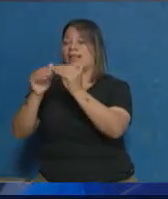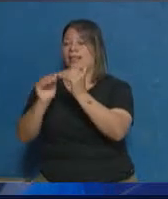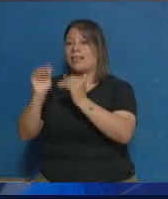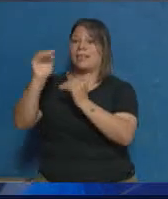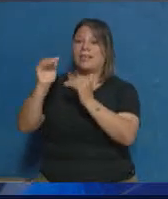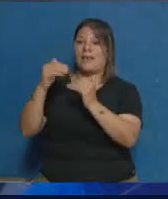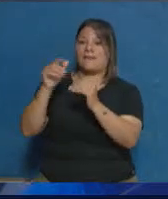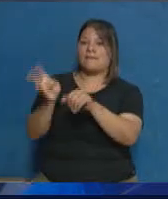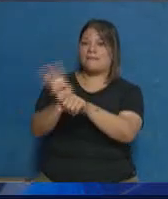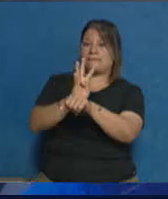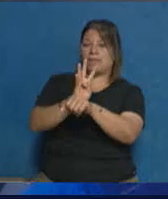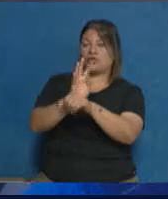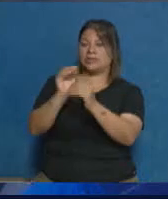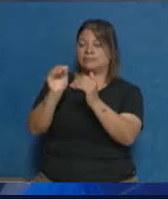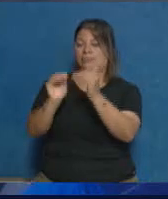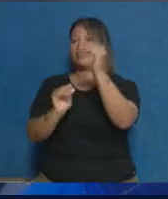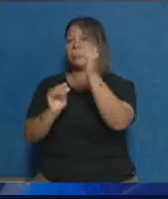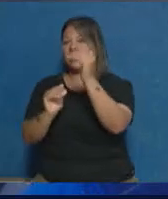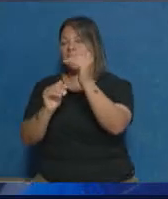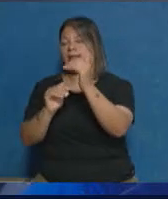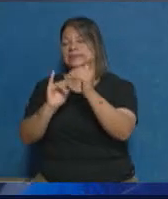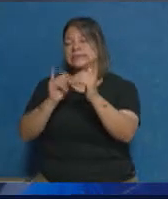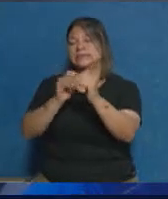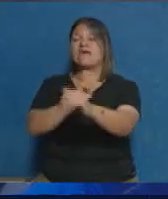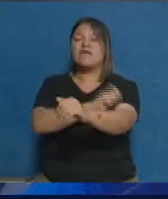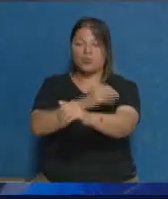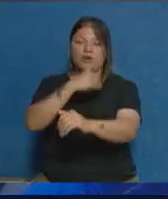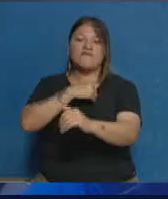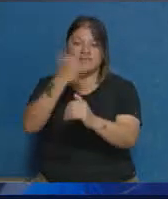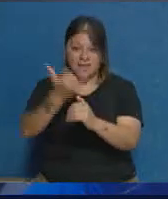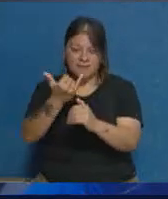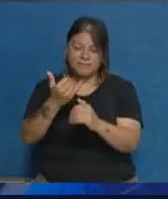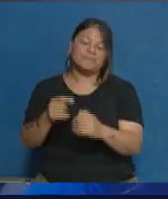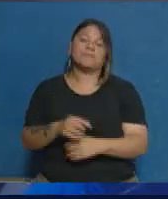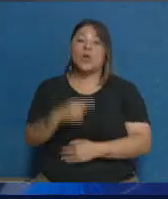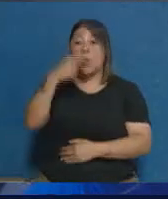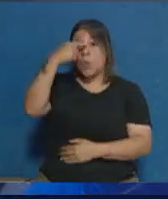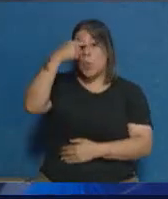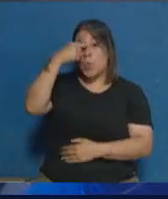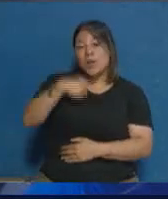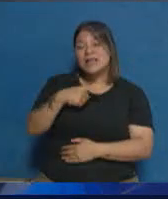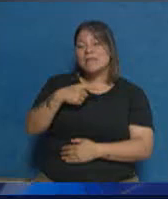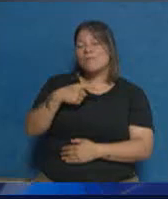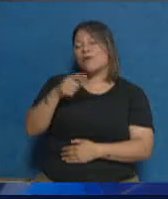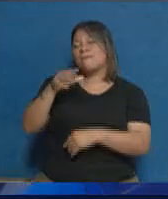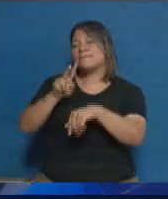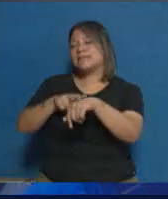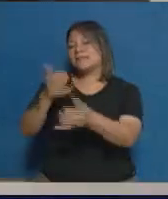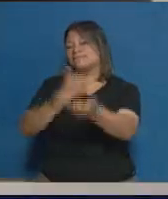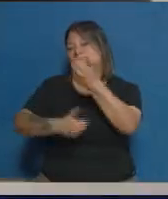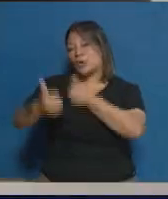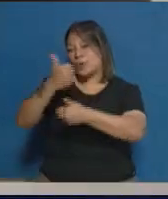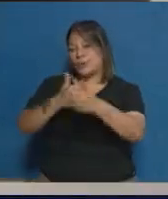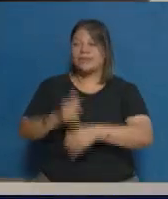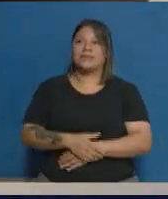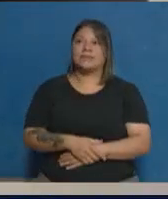mendocinos nos adherimos mucho a las vacunas, es decir, que tenemos confianza. Cerramos con el entrevistado, bueno, que decía lo siguiente. La